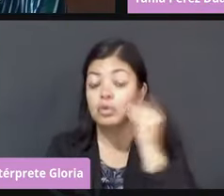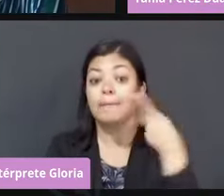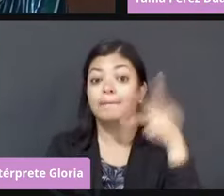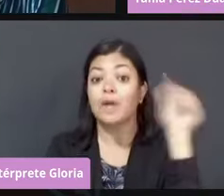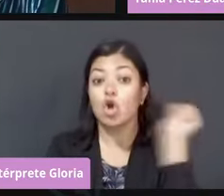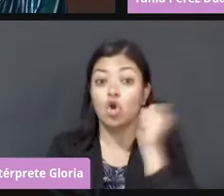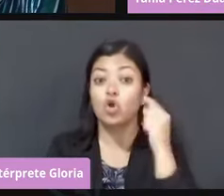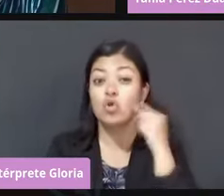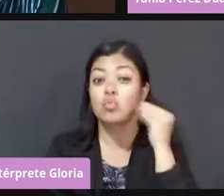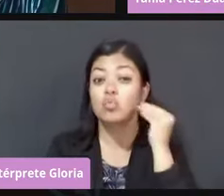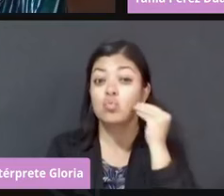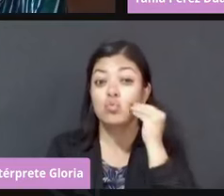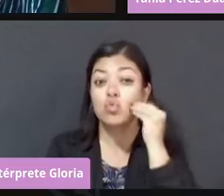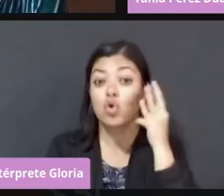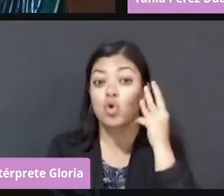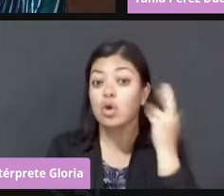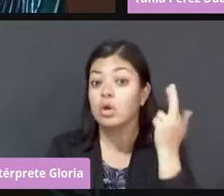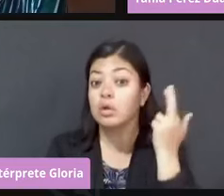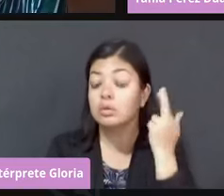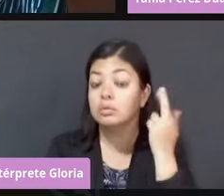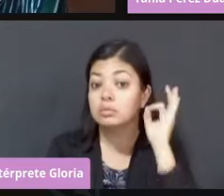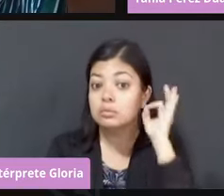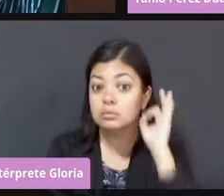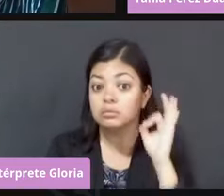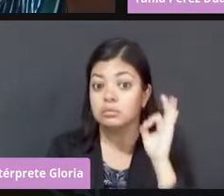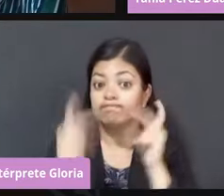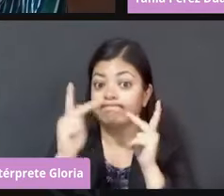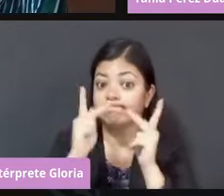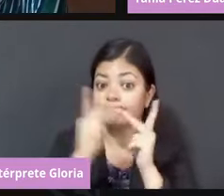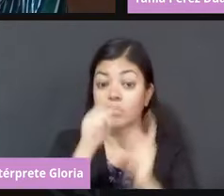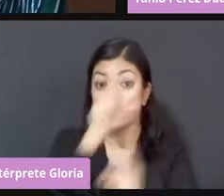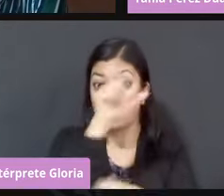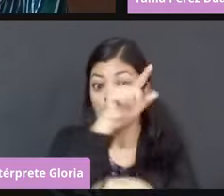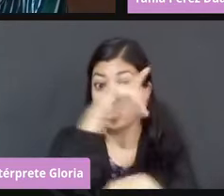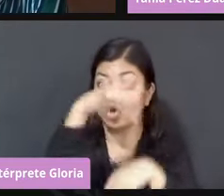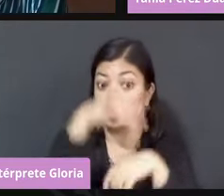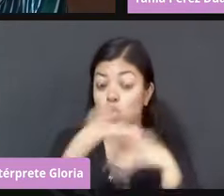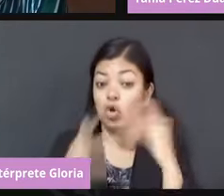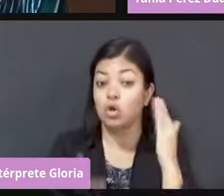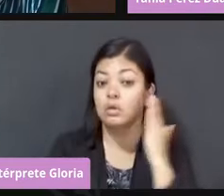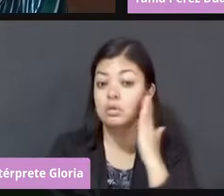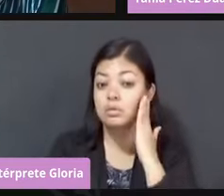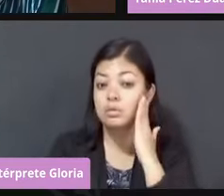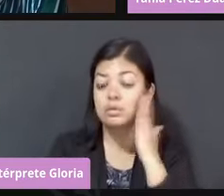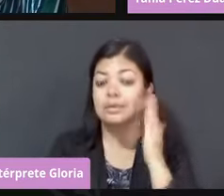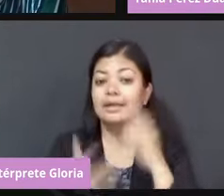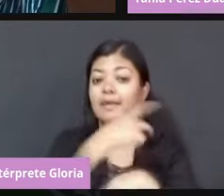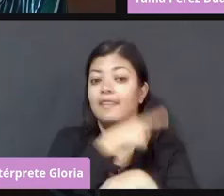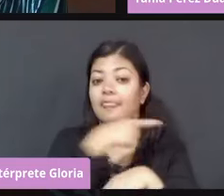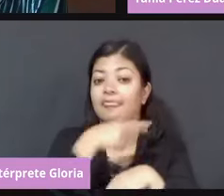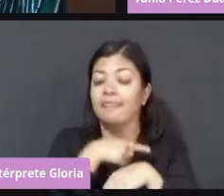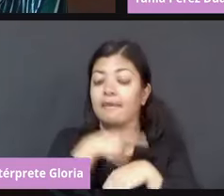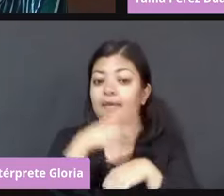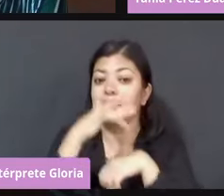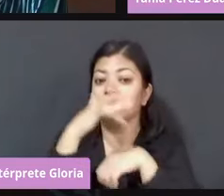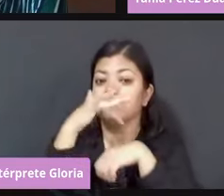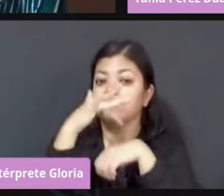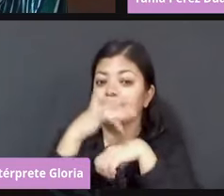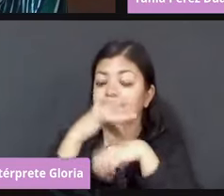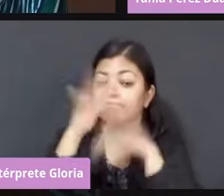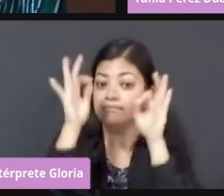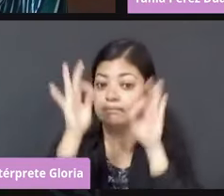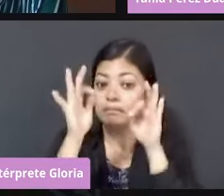cierta forma y necesito que cuando tocas mi cachete lo sienta de cierta forma y si no lo haces como yo lo